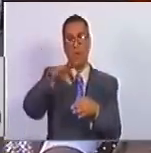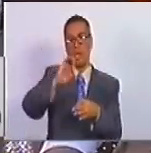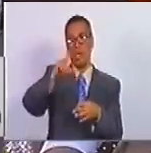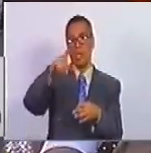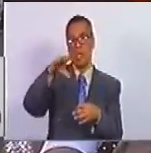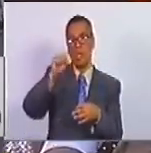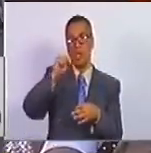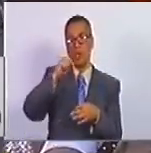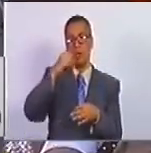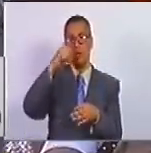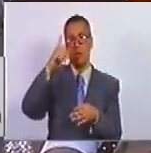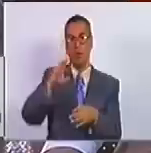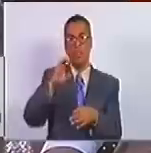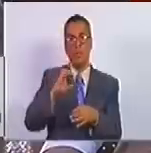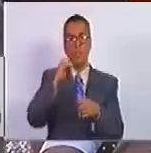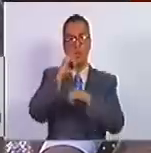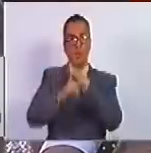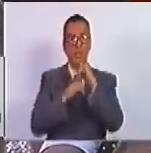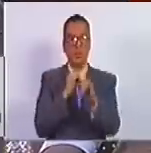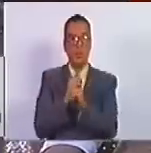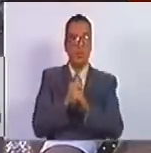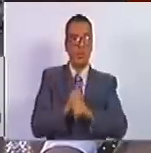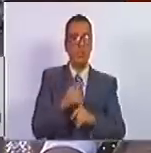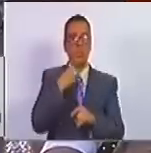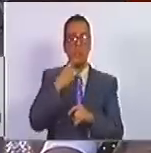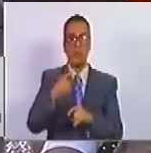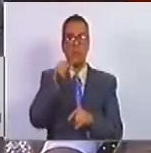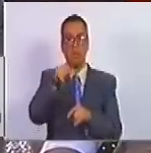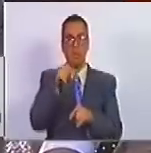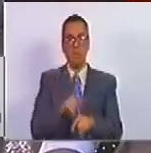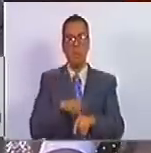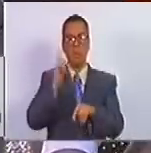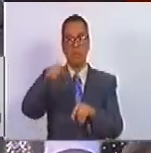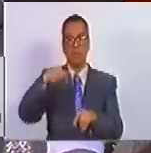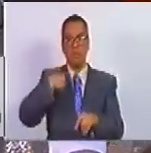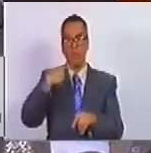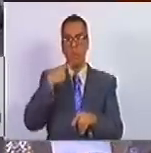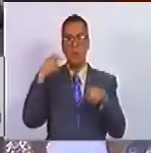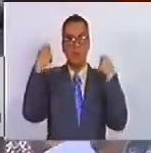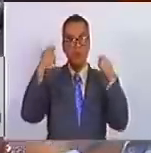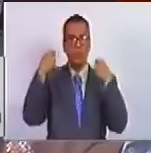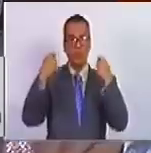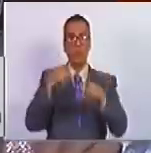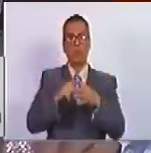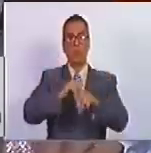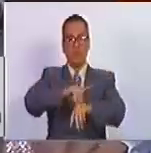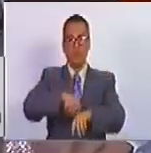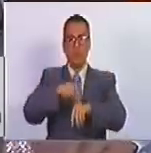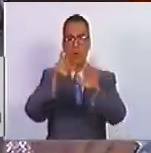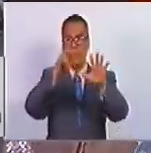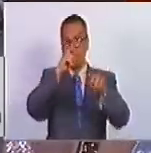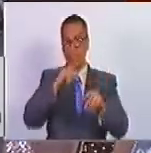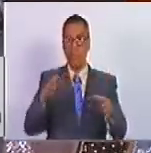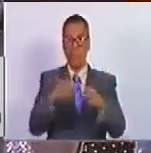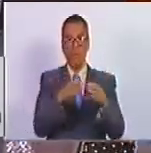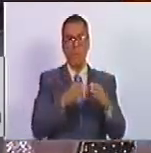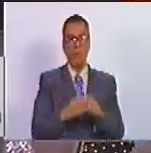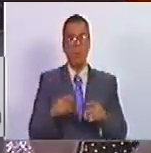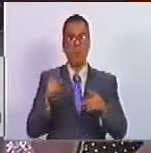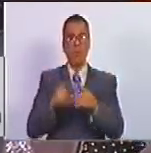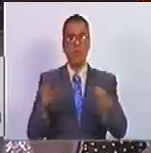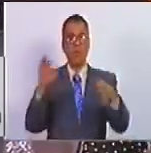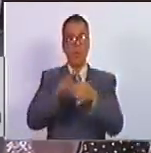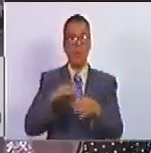escenario internacional indicado para eso. Además, debemos celebrar también que después de 8 años sin reunirse esa cumbre de